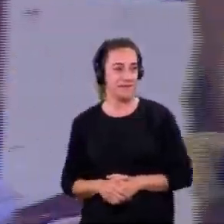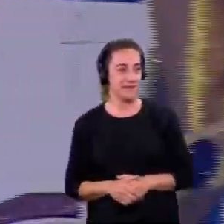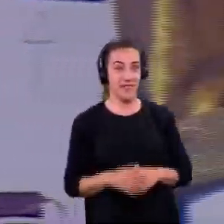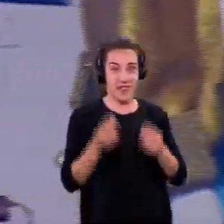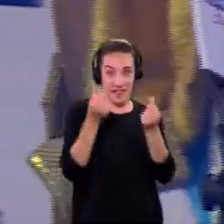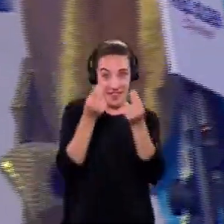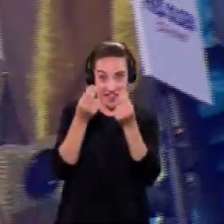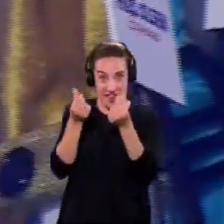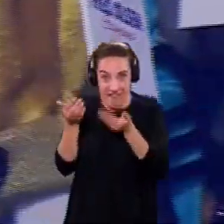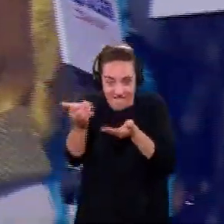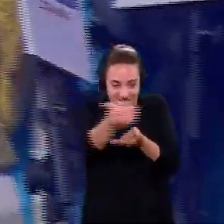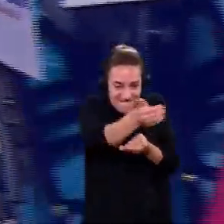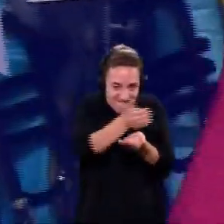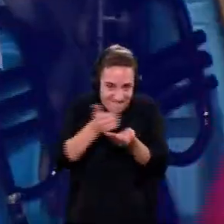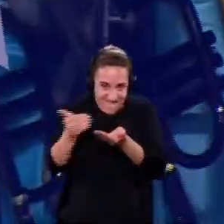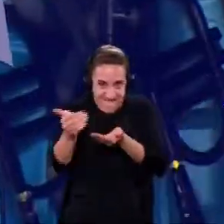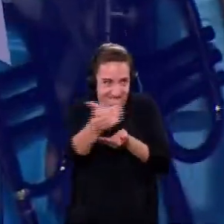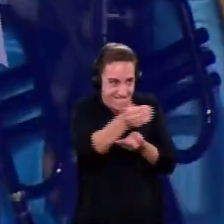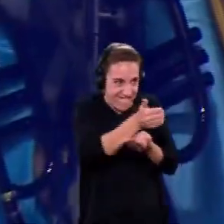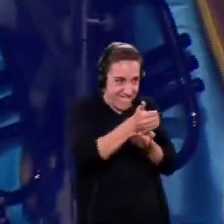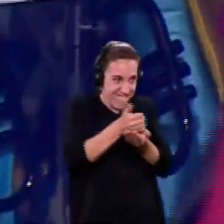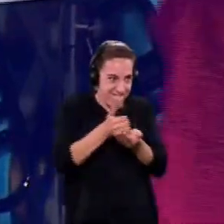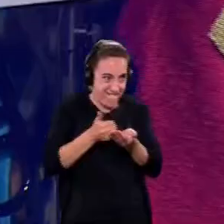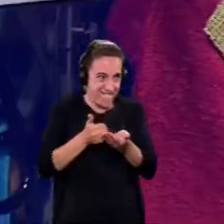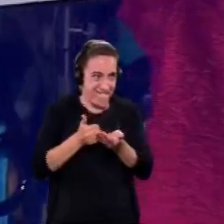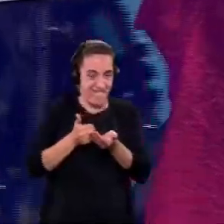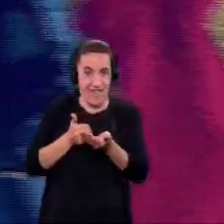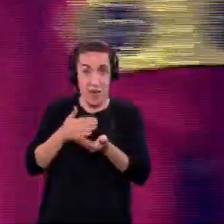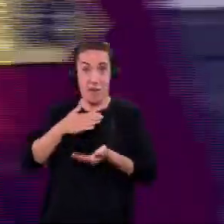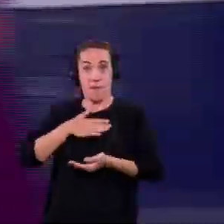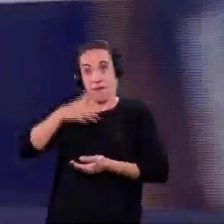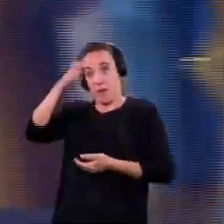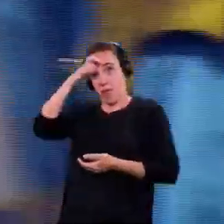ganar dinero y ser en mi barrio